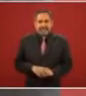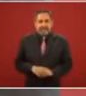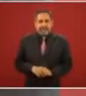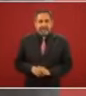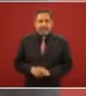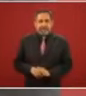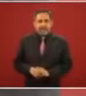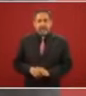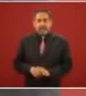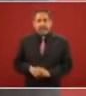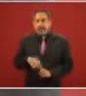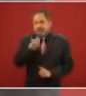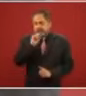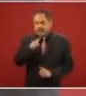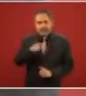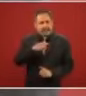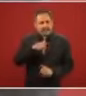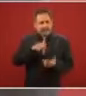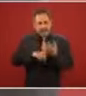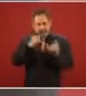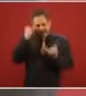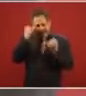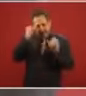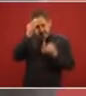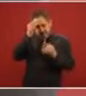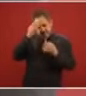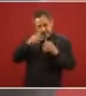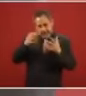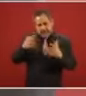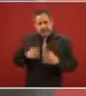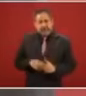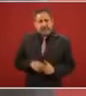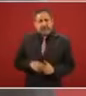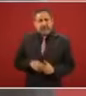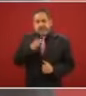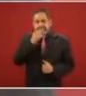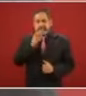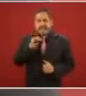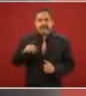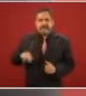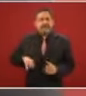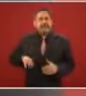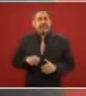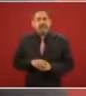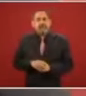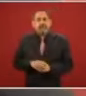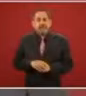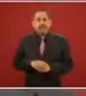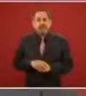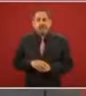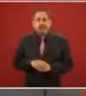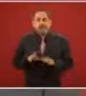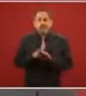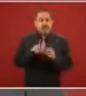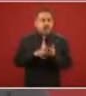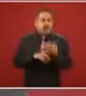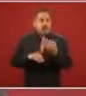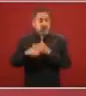Y en el terreno ideológico, porque esto es interesante, no todos actúan en función de dinero.